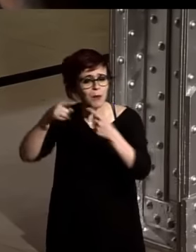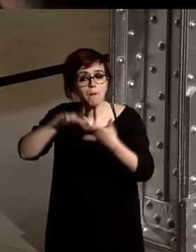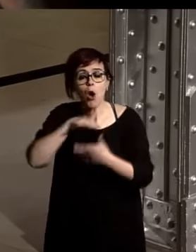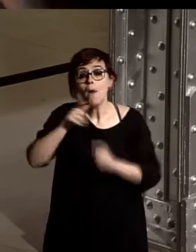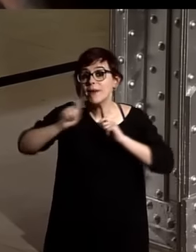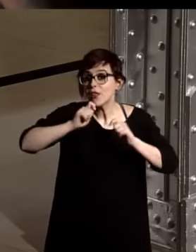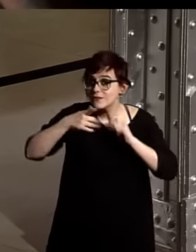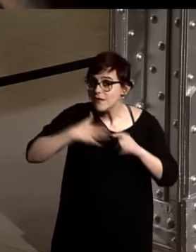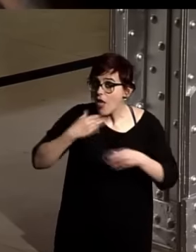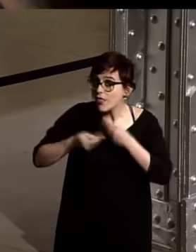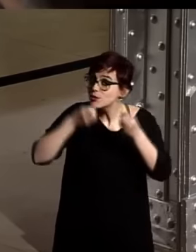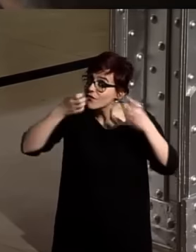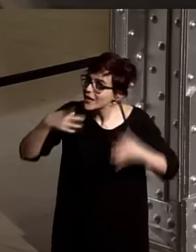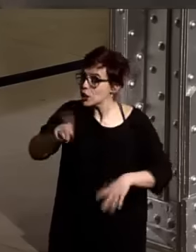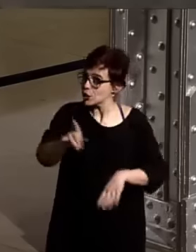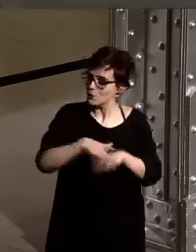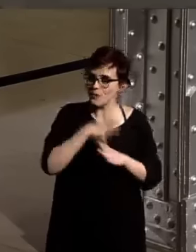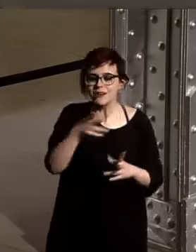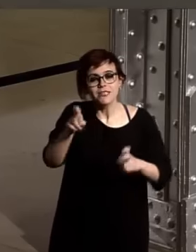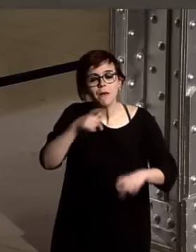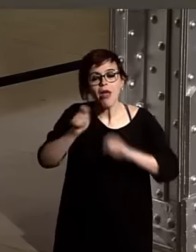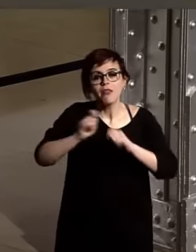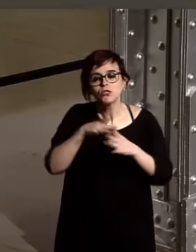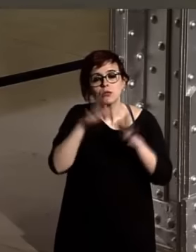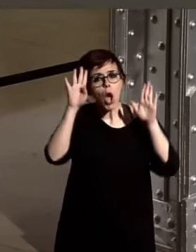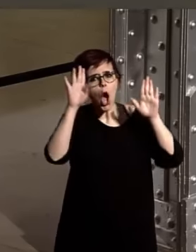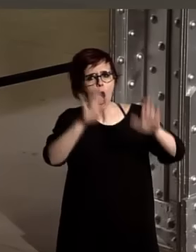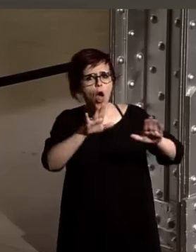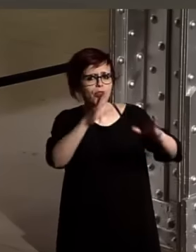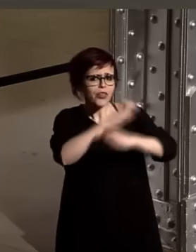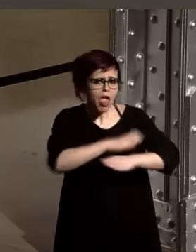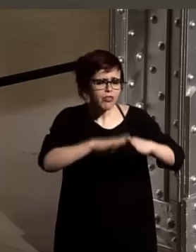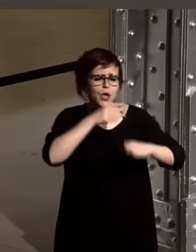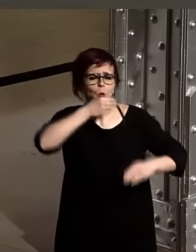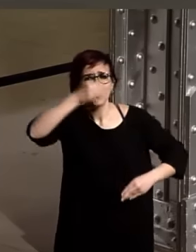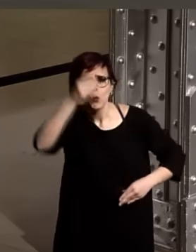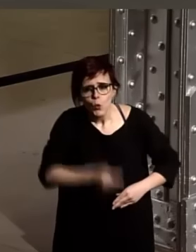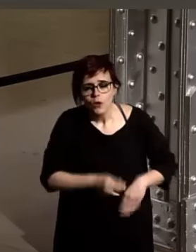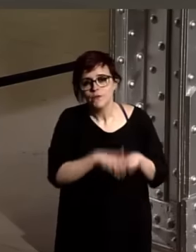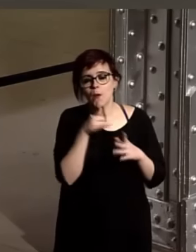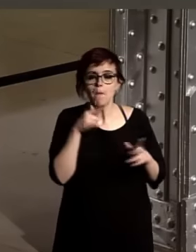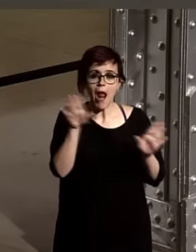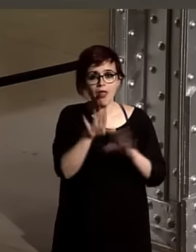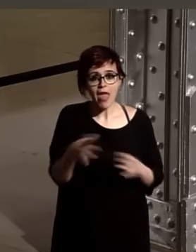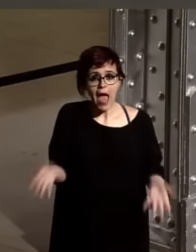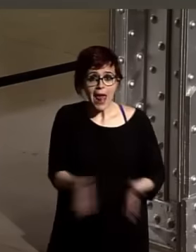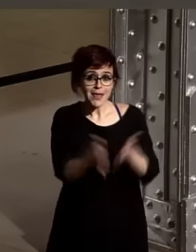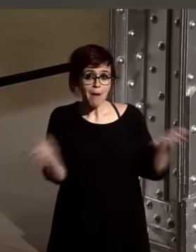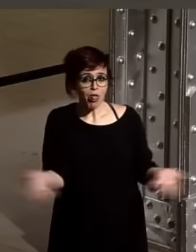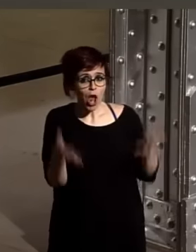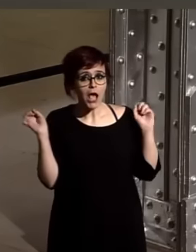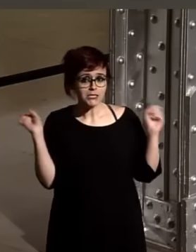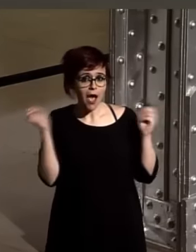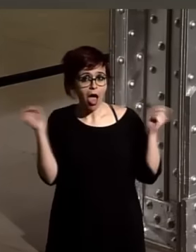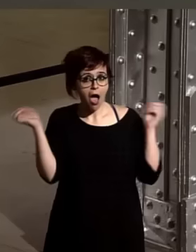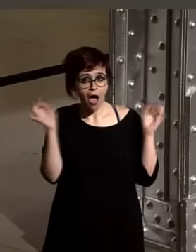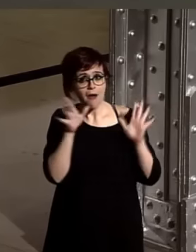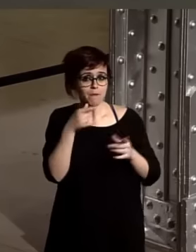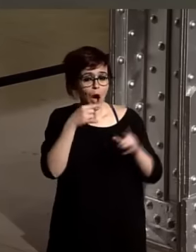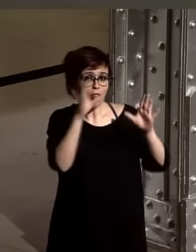hacemos bien de periodistas científicos porque lo único que hacemos Es de alabar a la ciencia y ser cheer leaders de la ciencia y no hacemos un poco de de